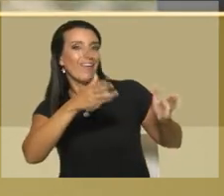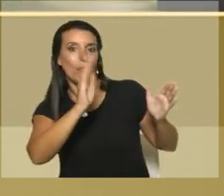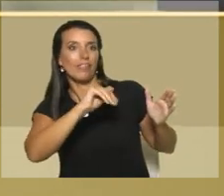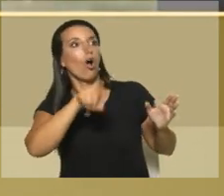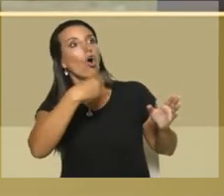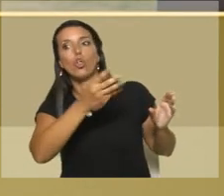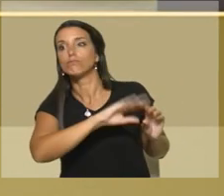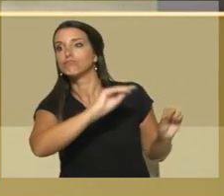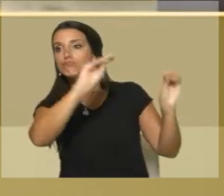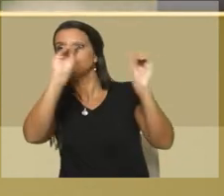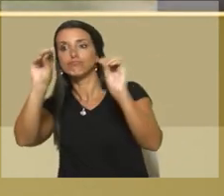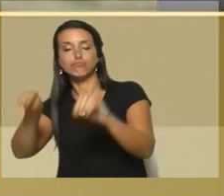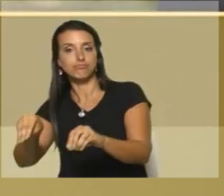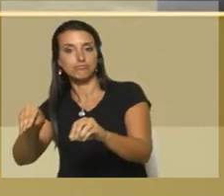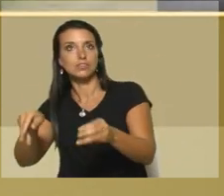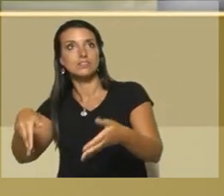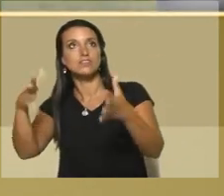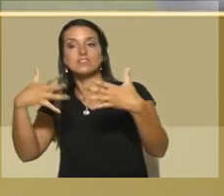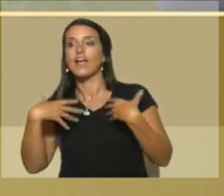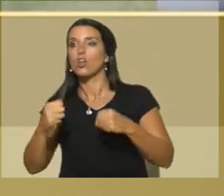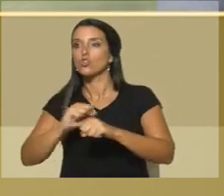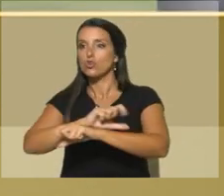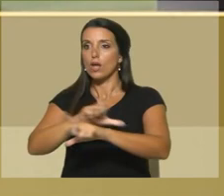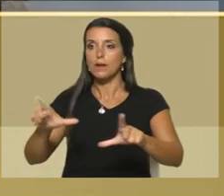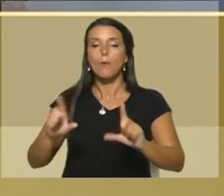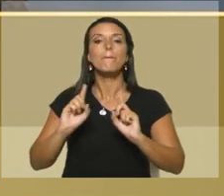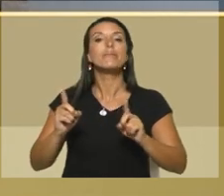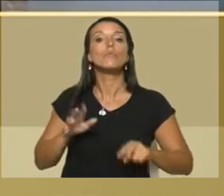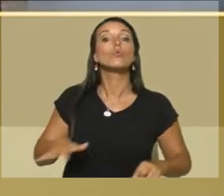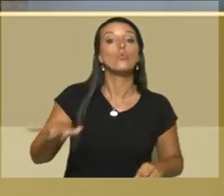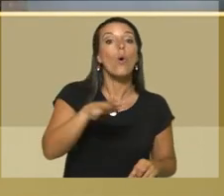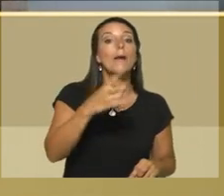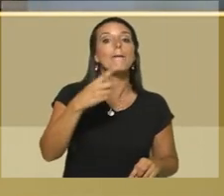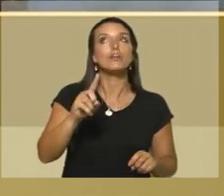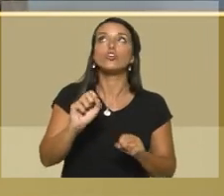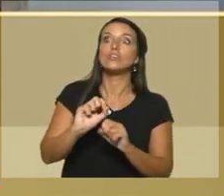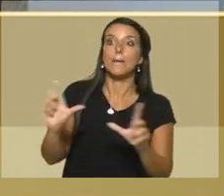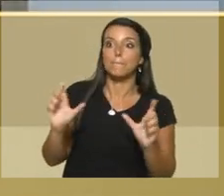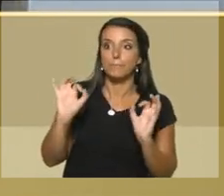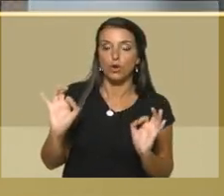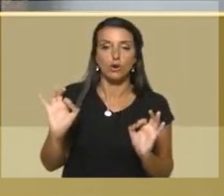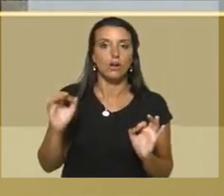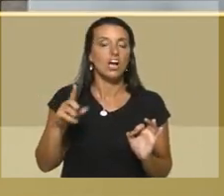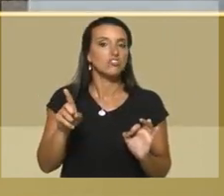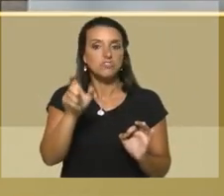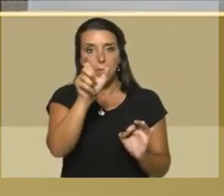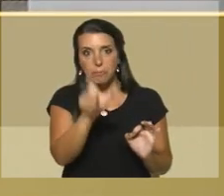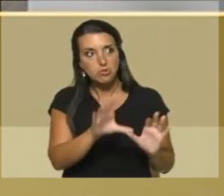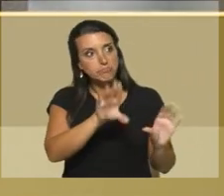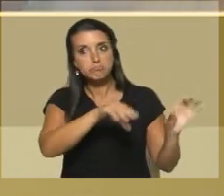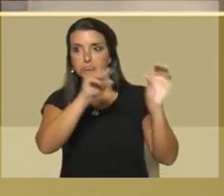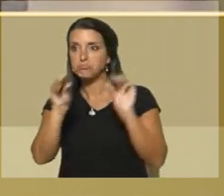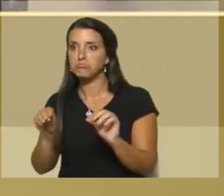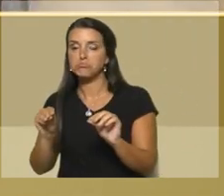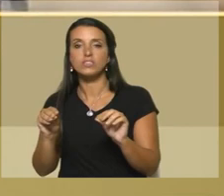otros módulos que que pertenecen también al mismo predio del seremos lo cual no no generó para ellos un